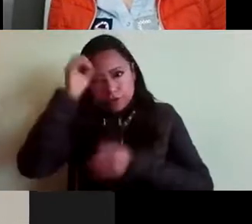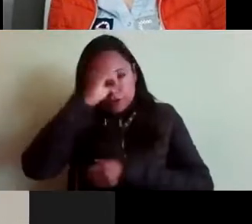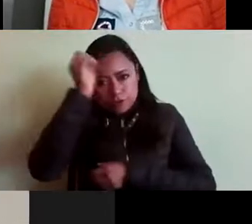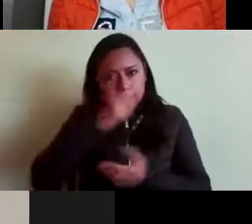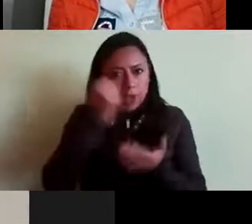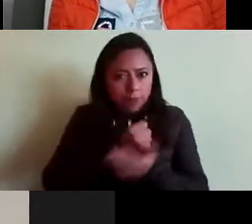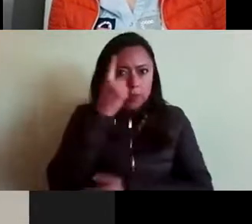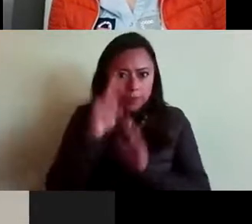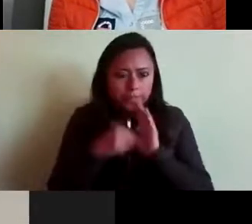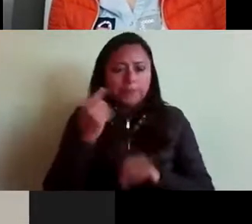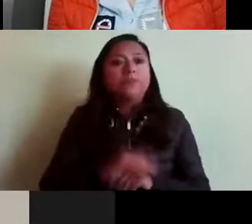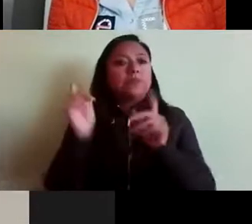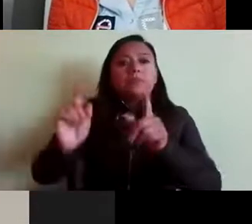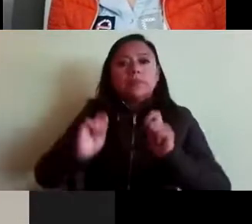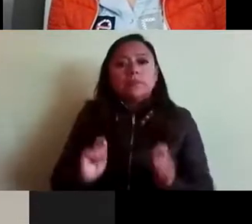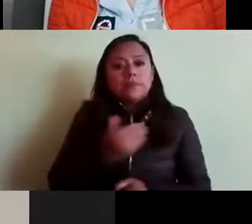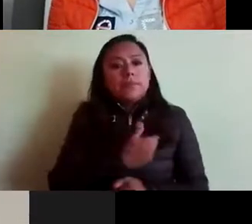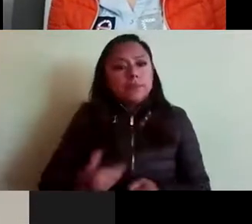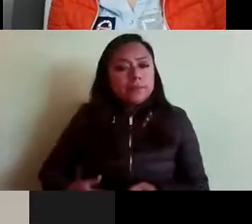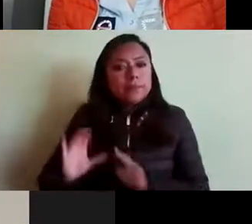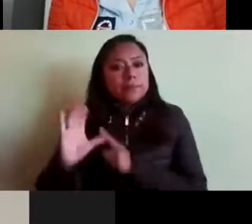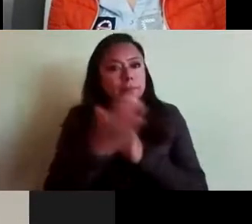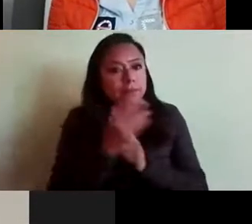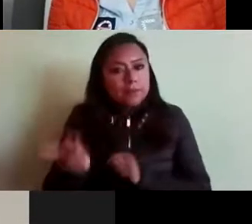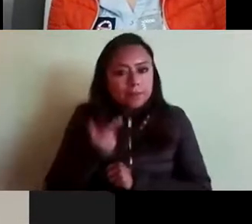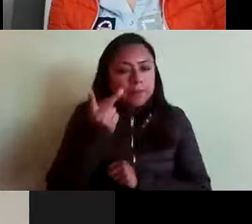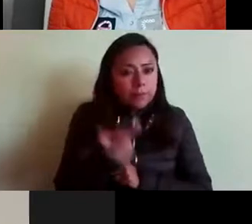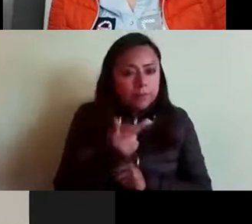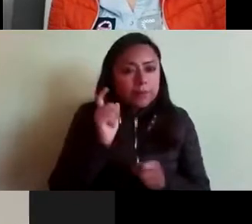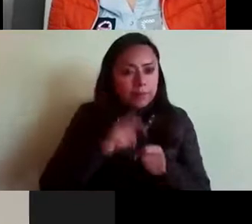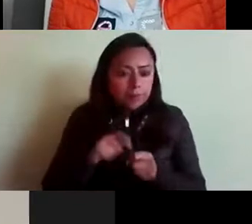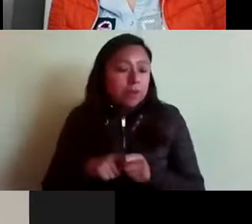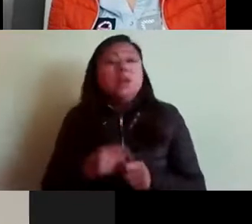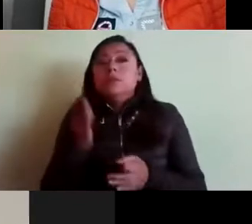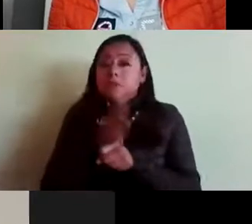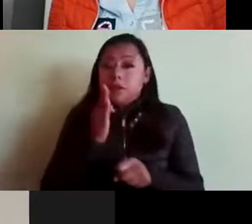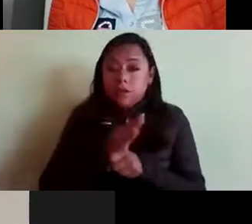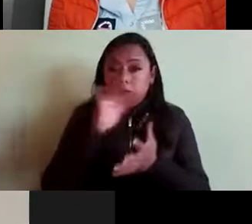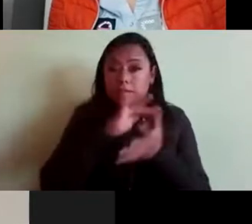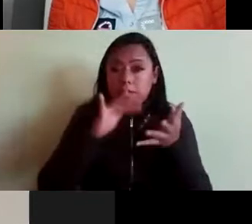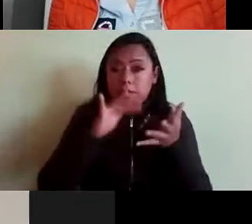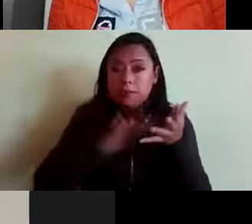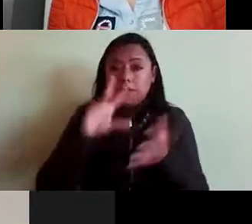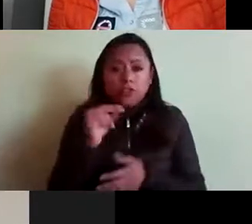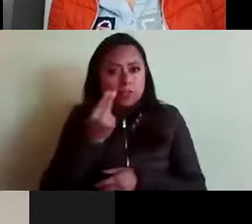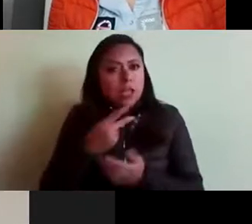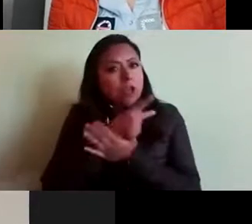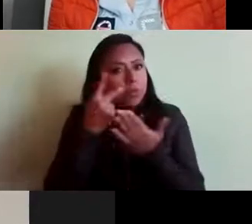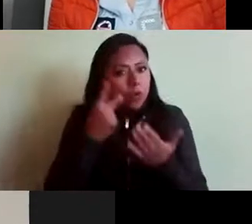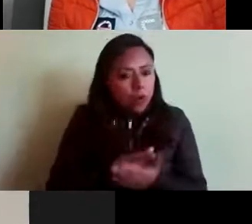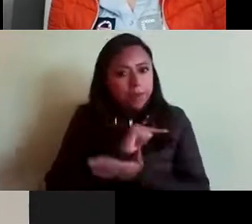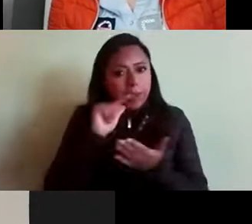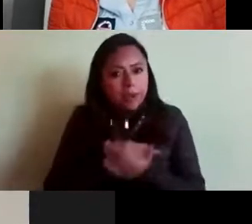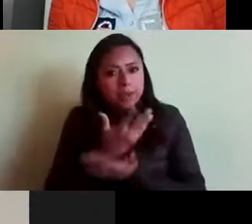Con instrucciones de la presidencia. Consulto a las y los integrantes de esta comisión si es de dispensarse de la lectura del programa anual de trabajo para el tercer año